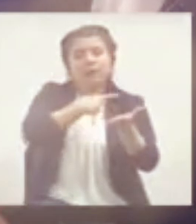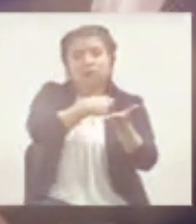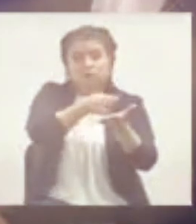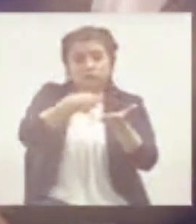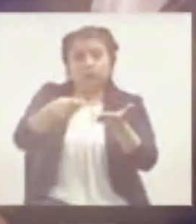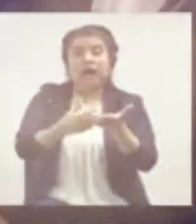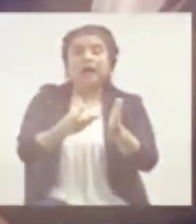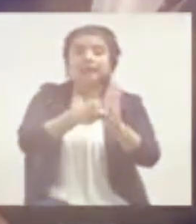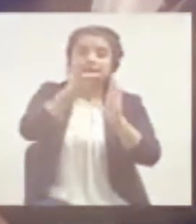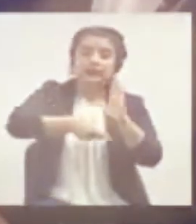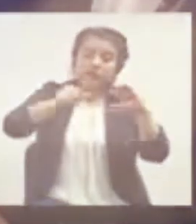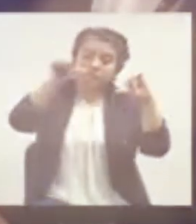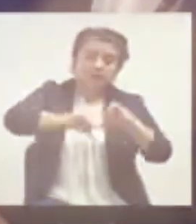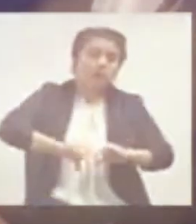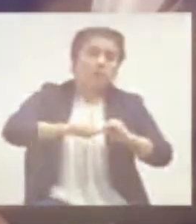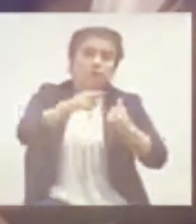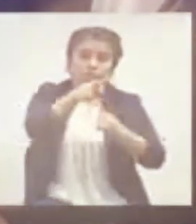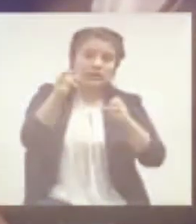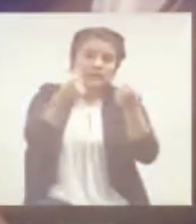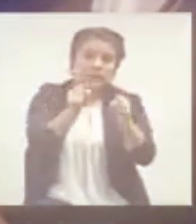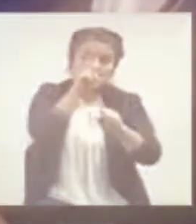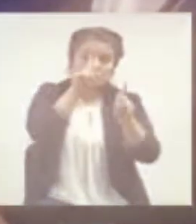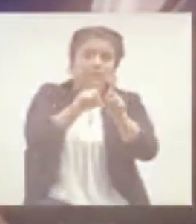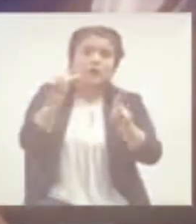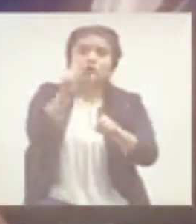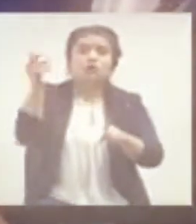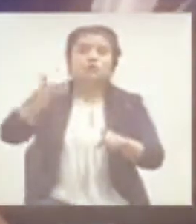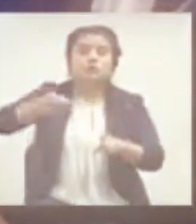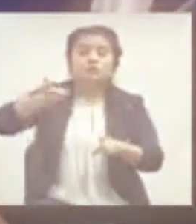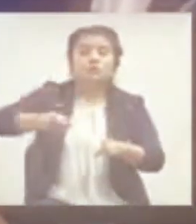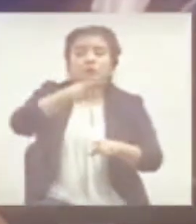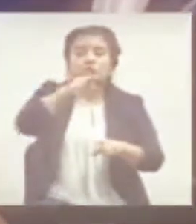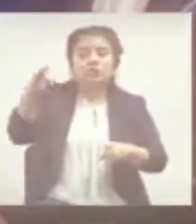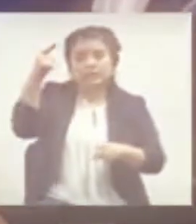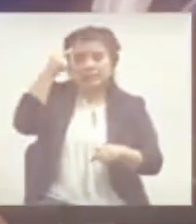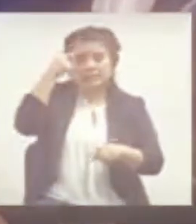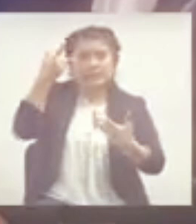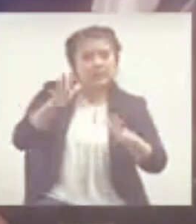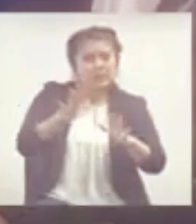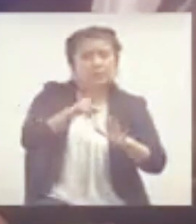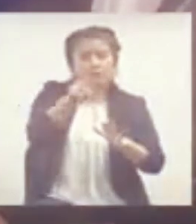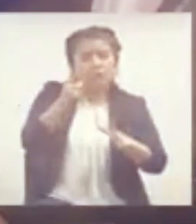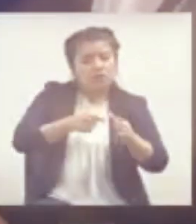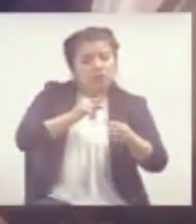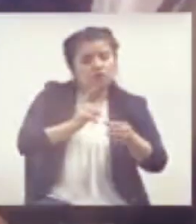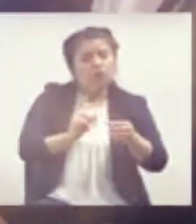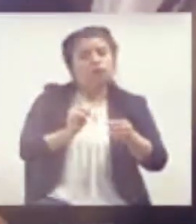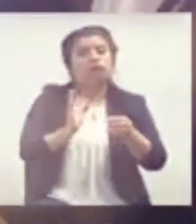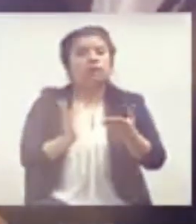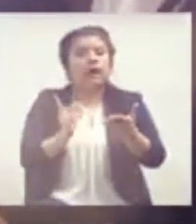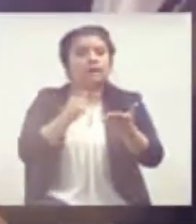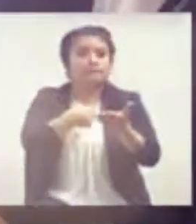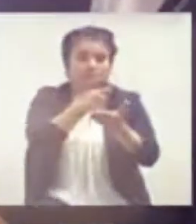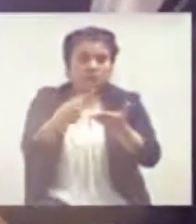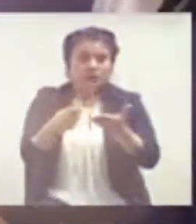dictamen desfavorable lo puedan hacer y aquellos diputados que por su lado consideran que emitirán un voto razonado también